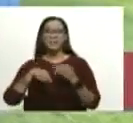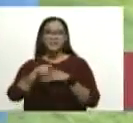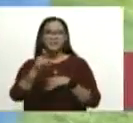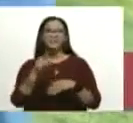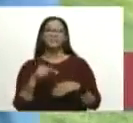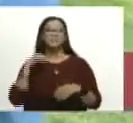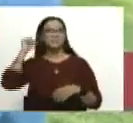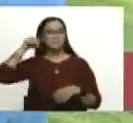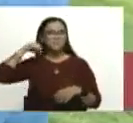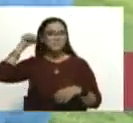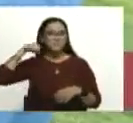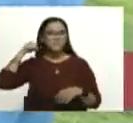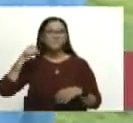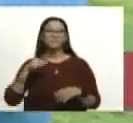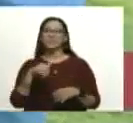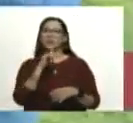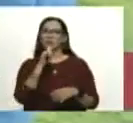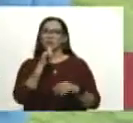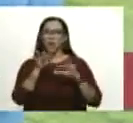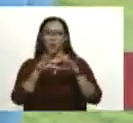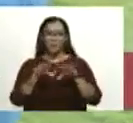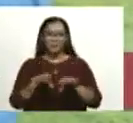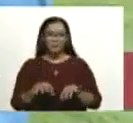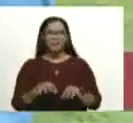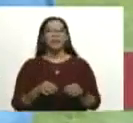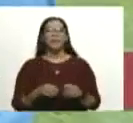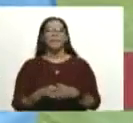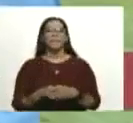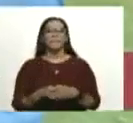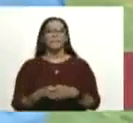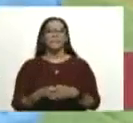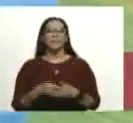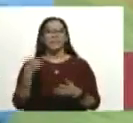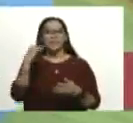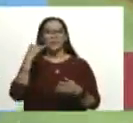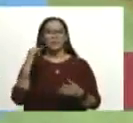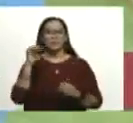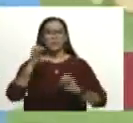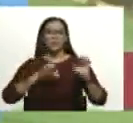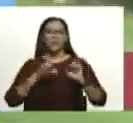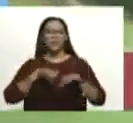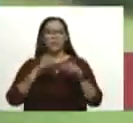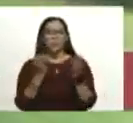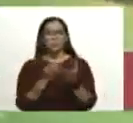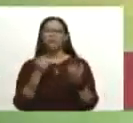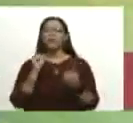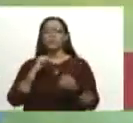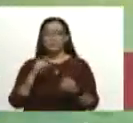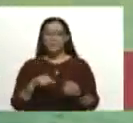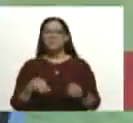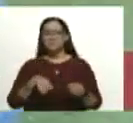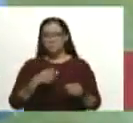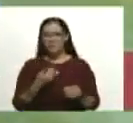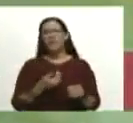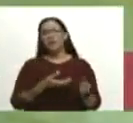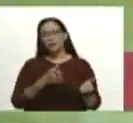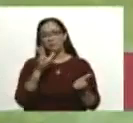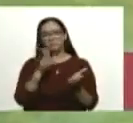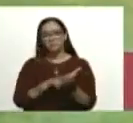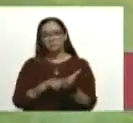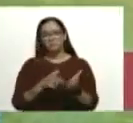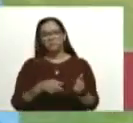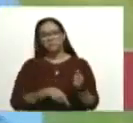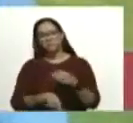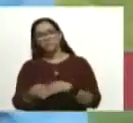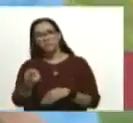de videos, una serie de informes, para que los zoológicos del mundo dijeran, mira, sí, hay condiciones aptas para que nuestras especies